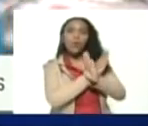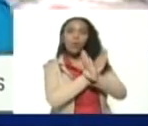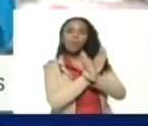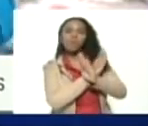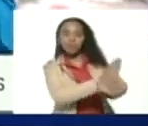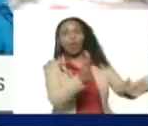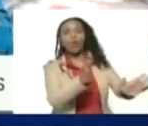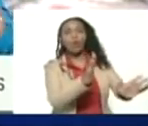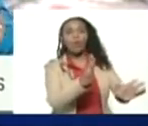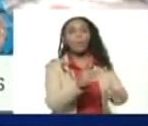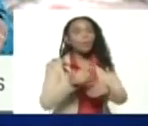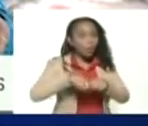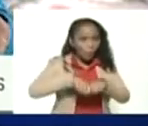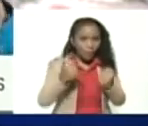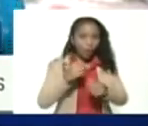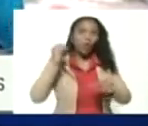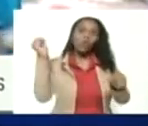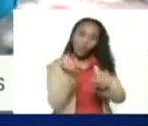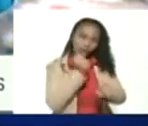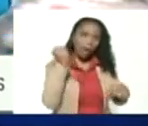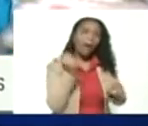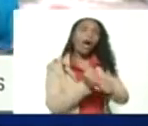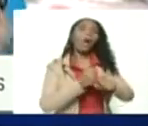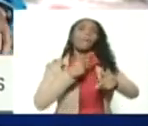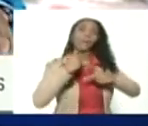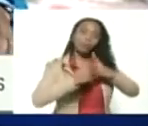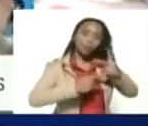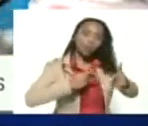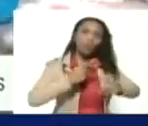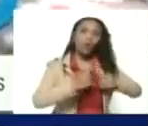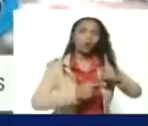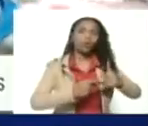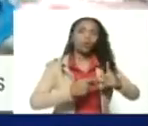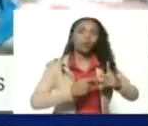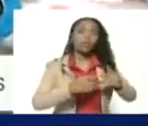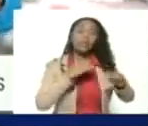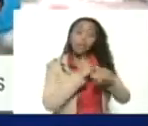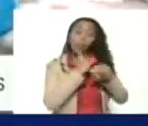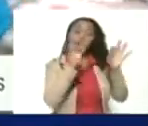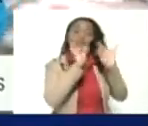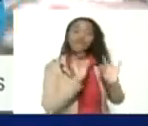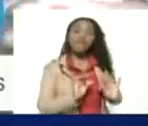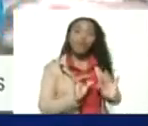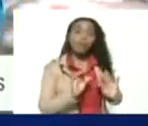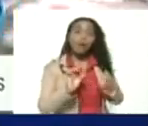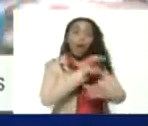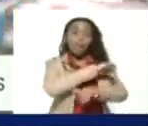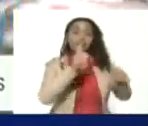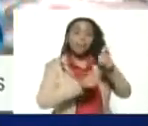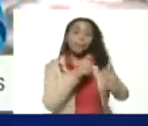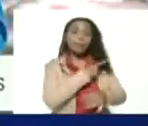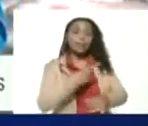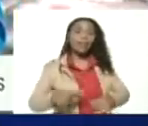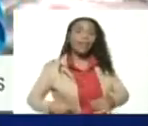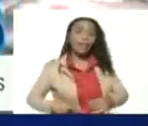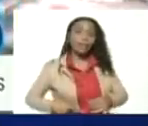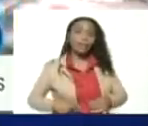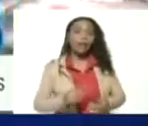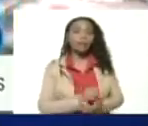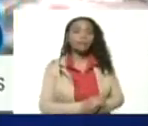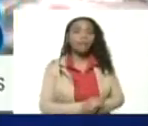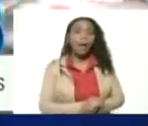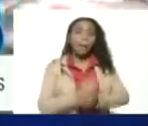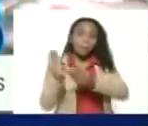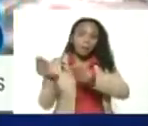las sanciones con trabajo, con producción. Igualmente, la vicepresidenta, ministra de Finanzas, me trae